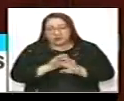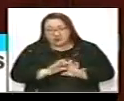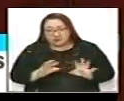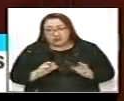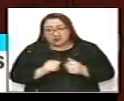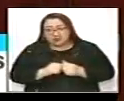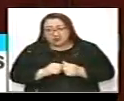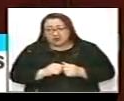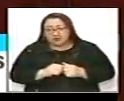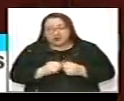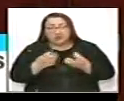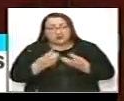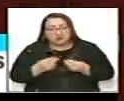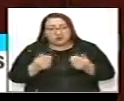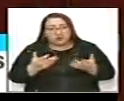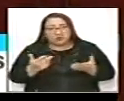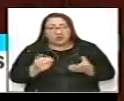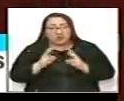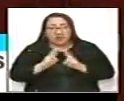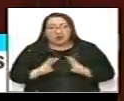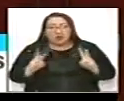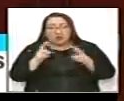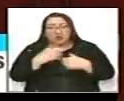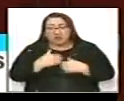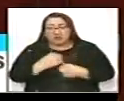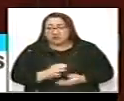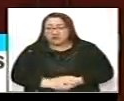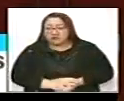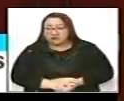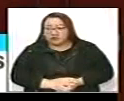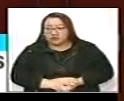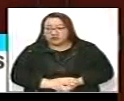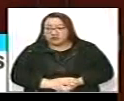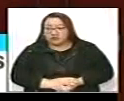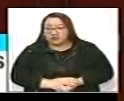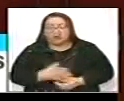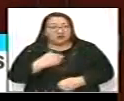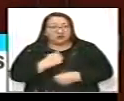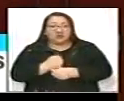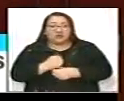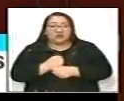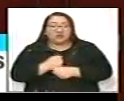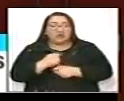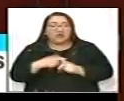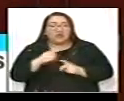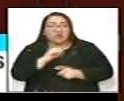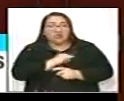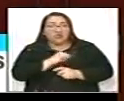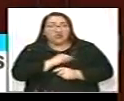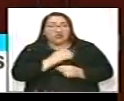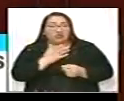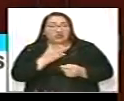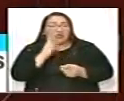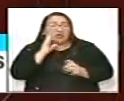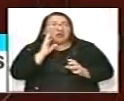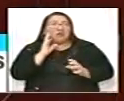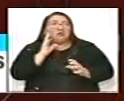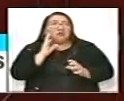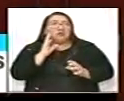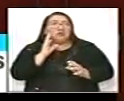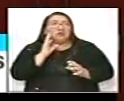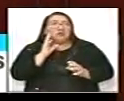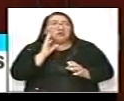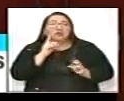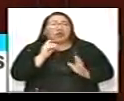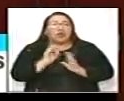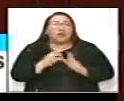la discreción y el valor, ¿no? A mí me toca trabajar en organizaciones donde el tema no es, por ahora tenemos